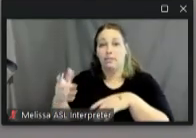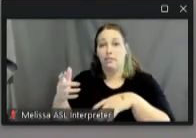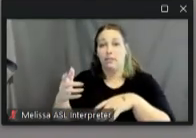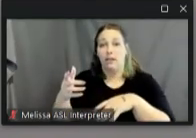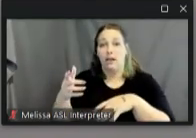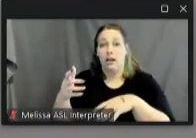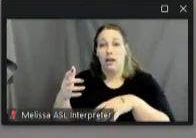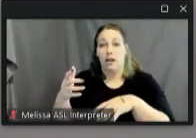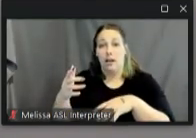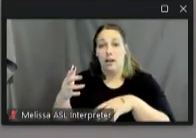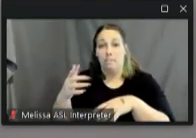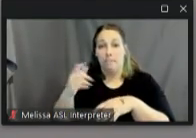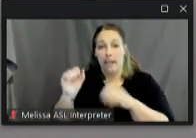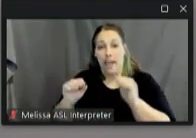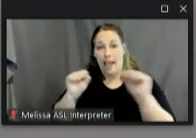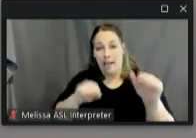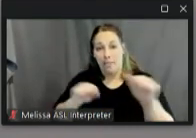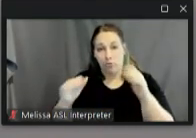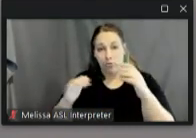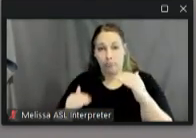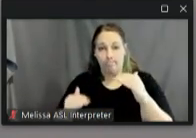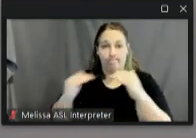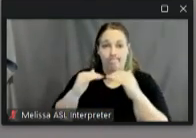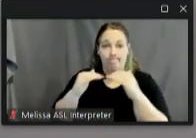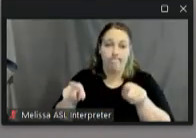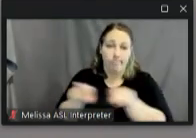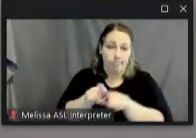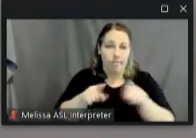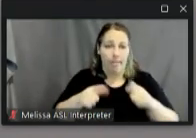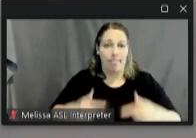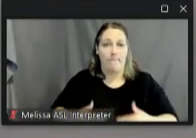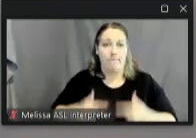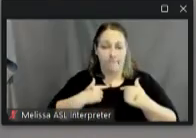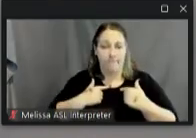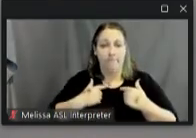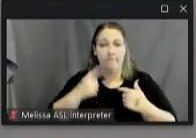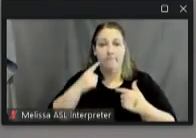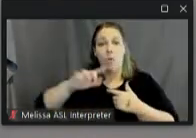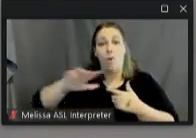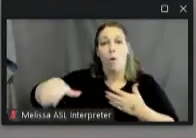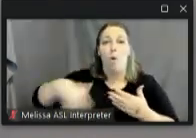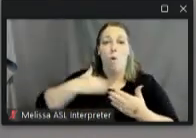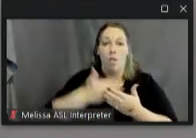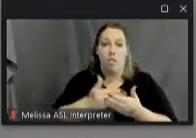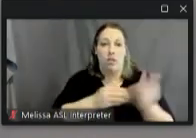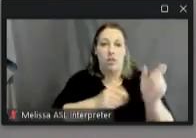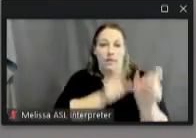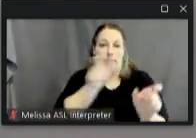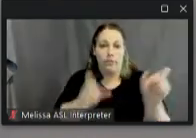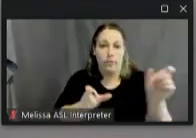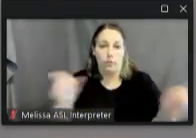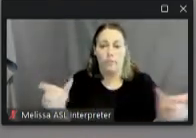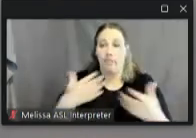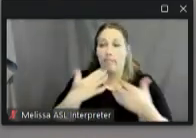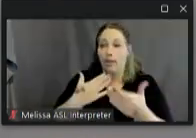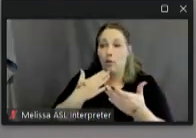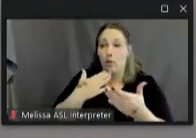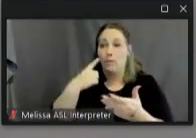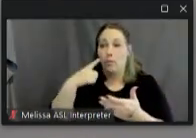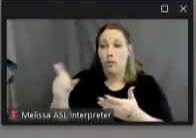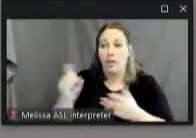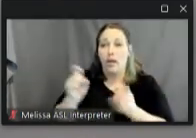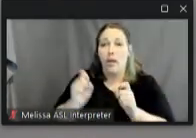más, agradecemos este espacio, pero sí queremos hacer un llamado a seguir profundizando en esta temática. Por